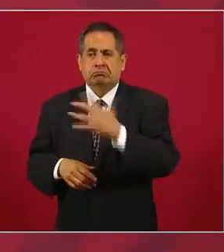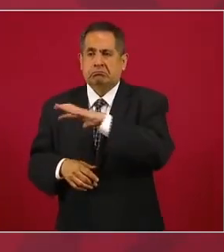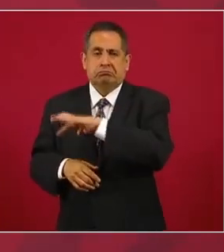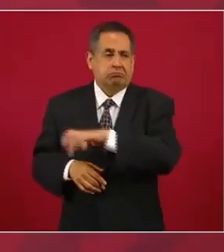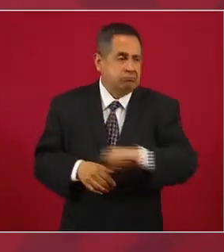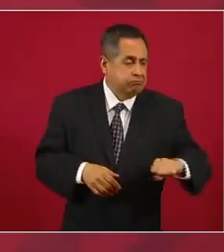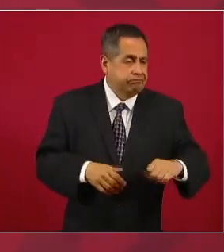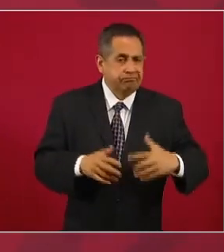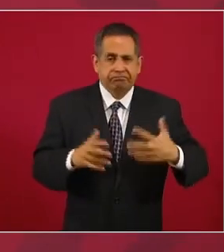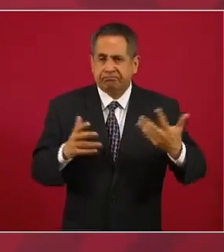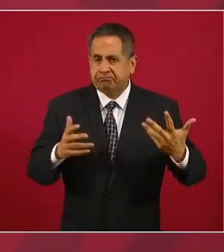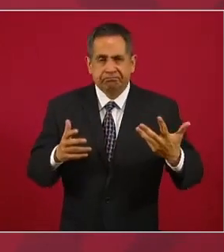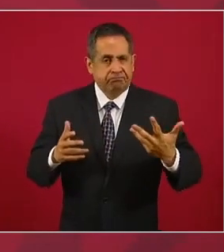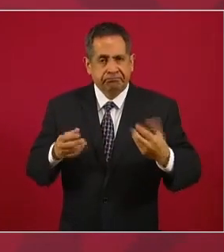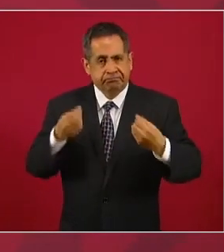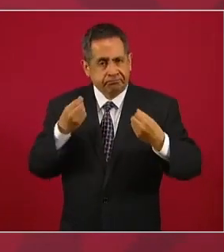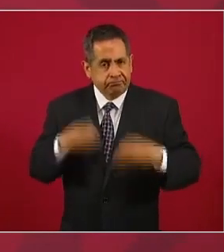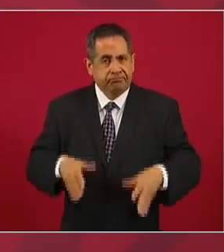privatización